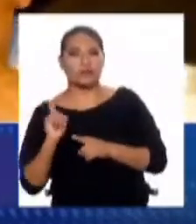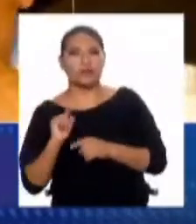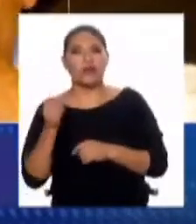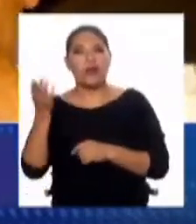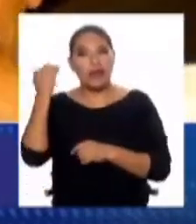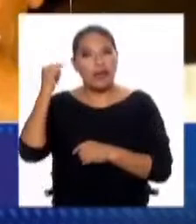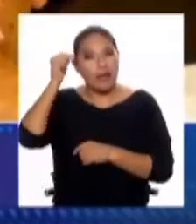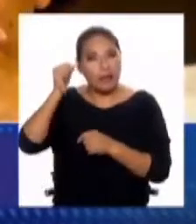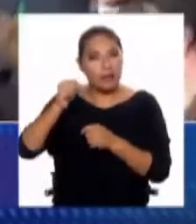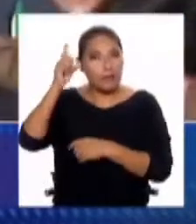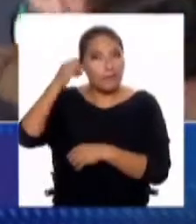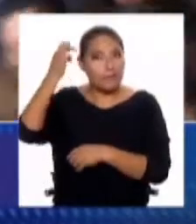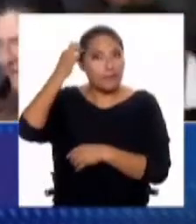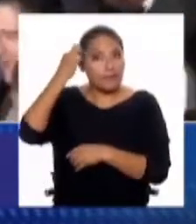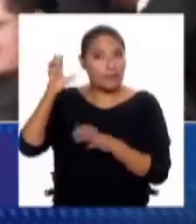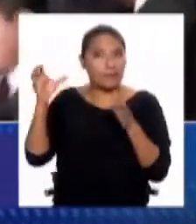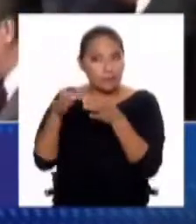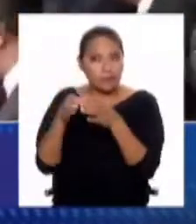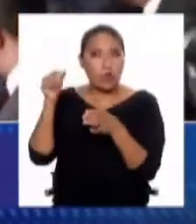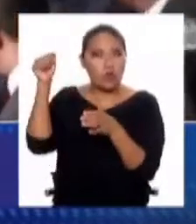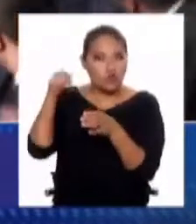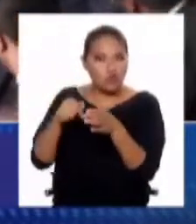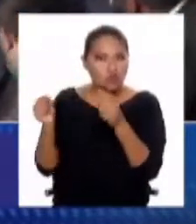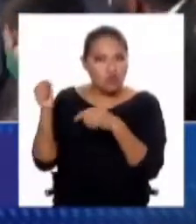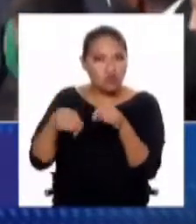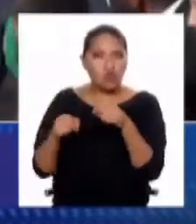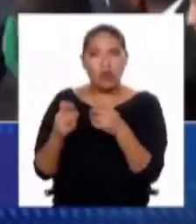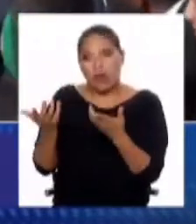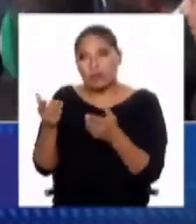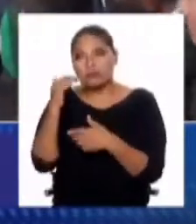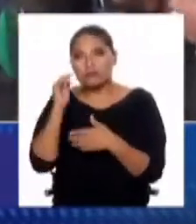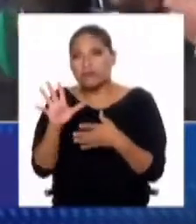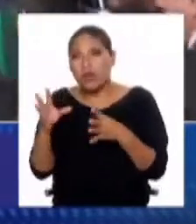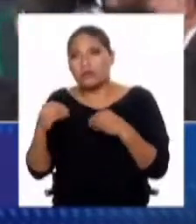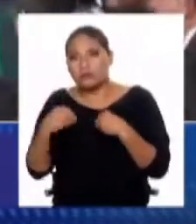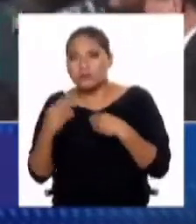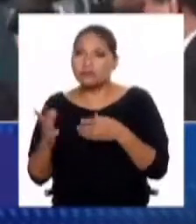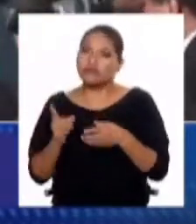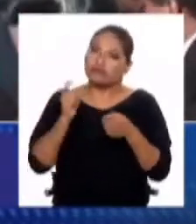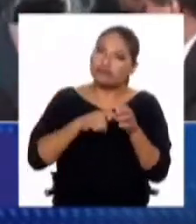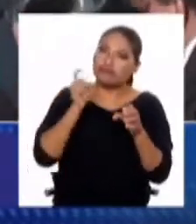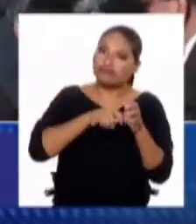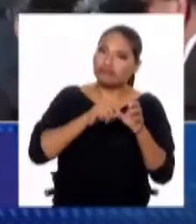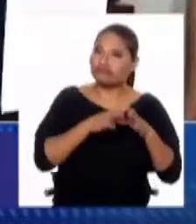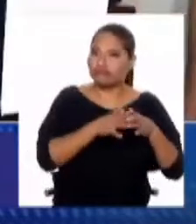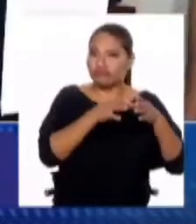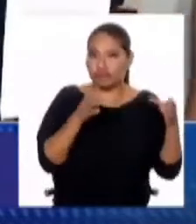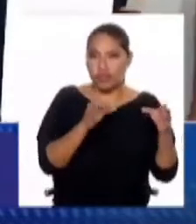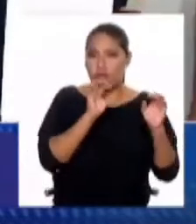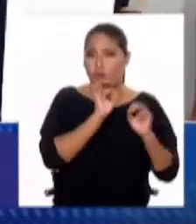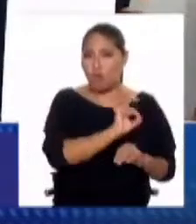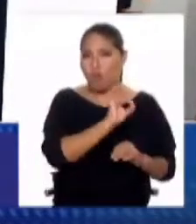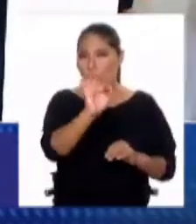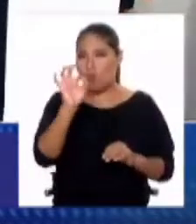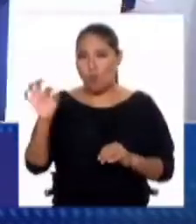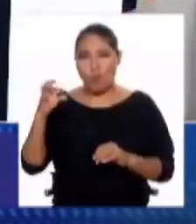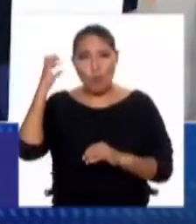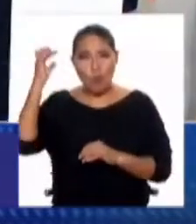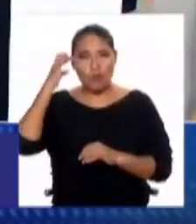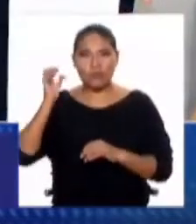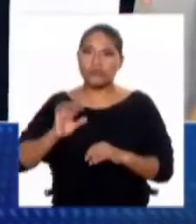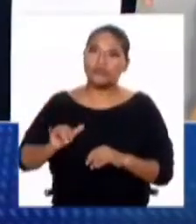del partido y que se candidatea y es candidato a presidente, pues ahí ya estuvo. Pues, y eso pasa en todos los partidos políticos en el